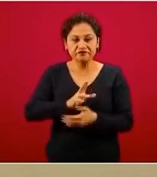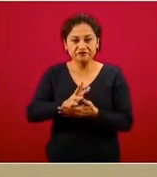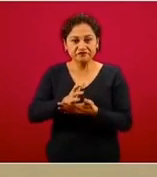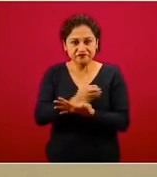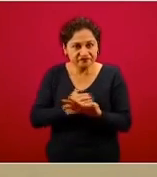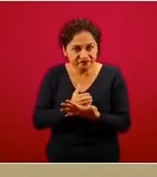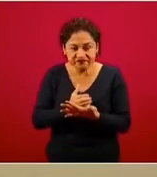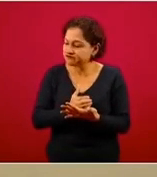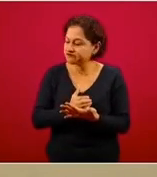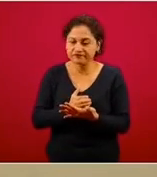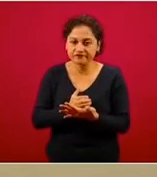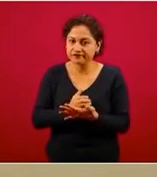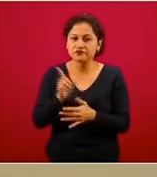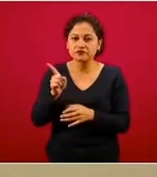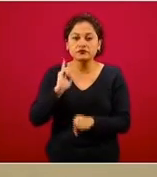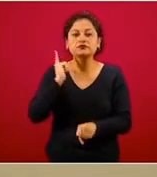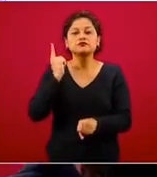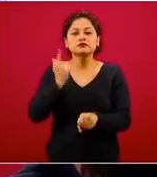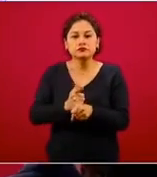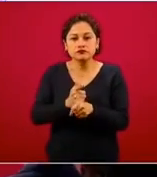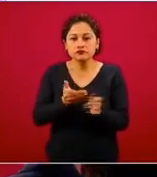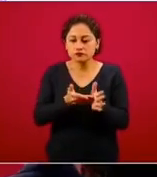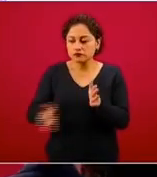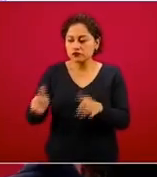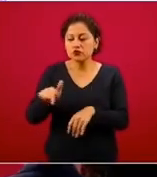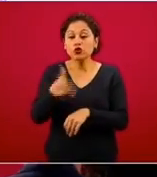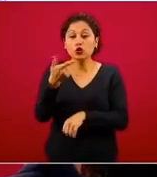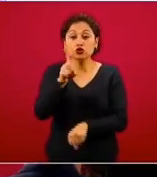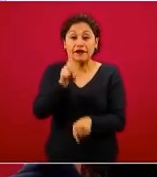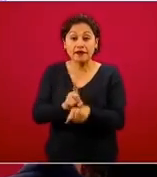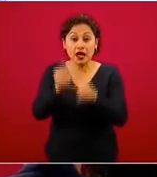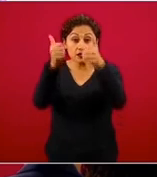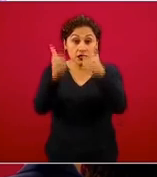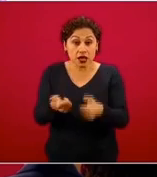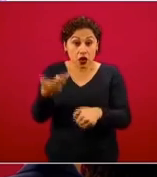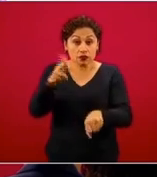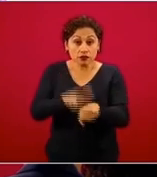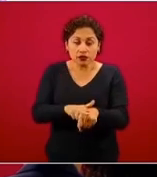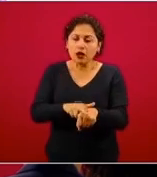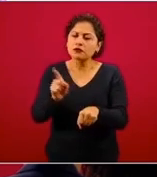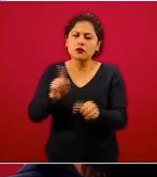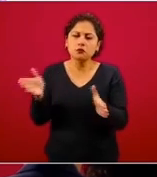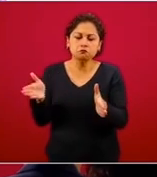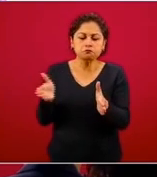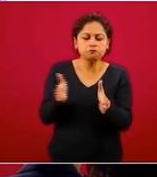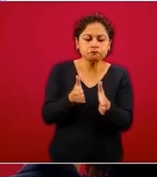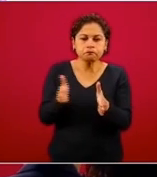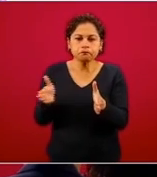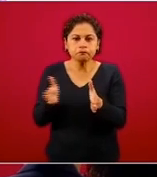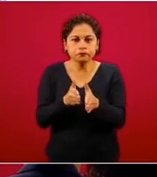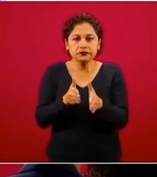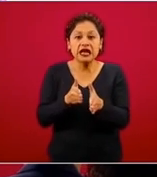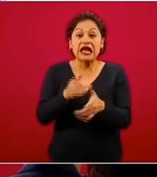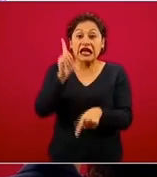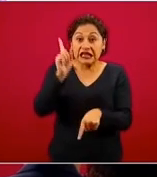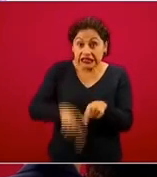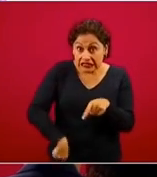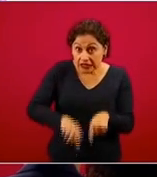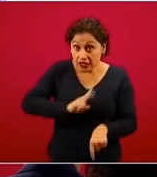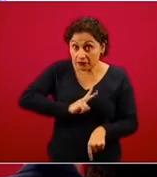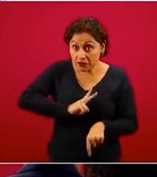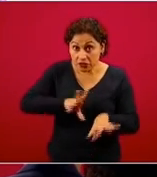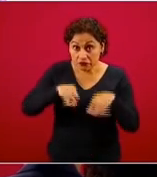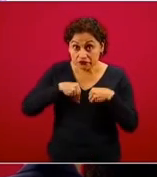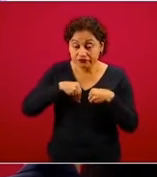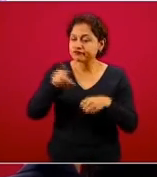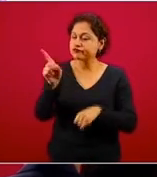12 medication. días de But estancia some hospitalaria, a se series of reduce a studies 10 that were o así carried parecido a out 13 in días. China Pero ellos mismos